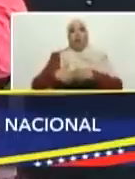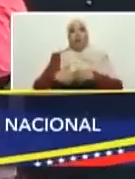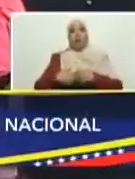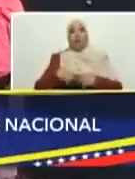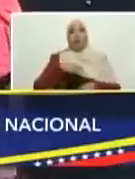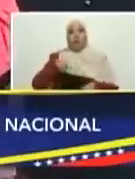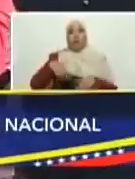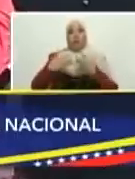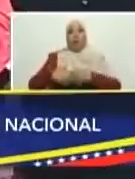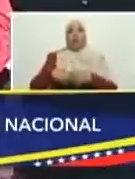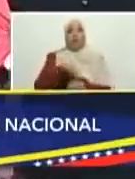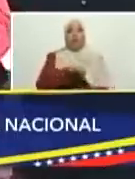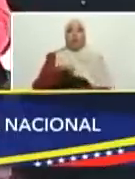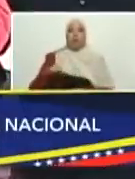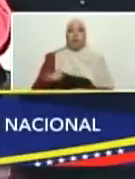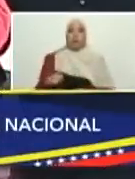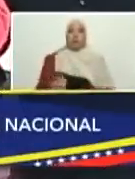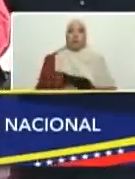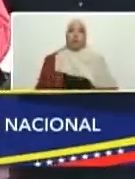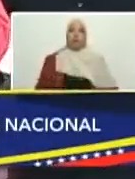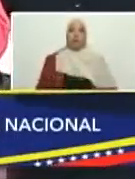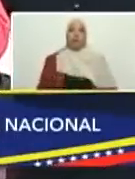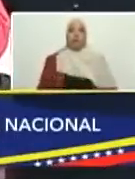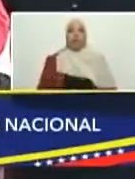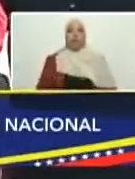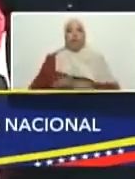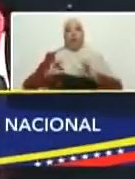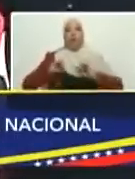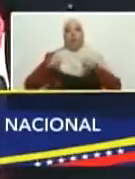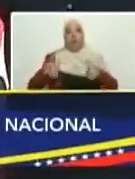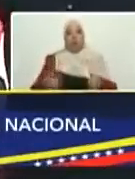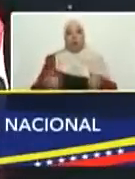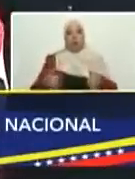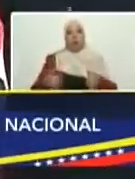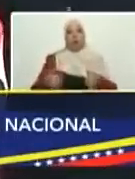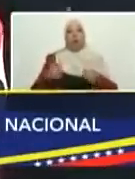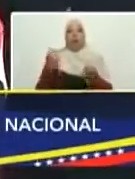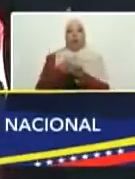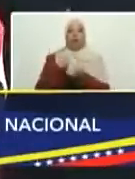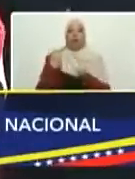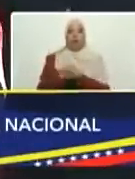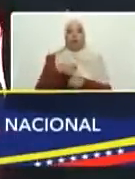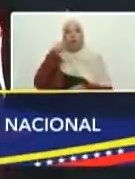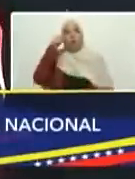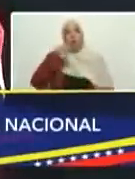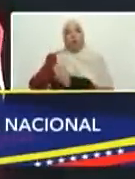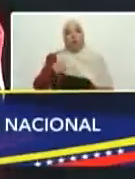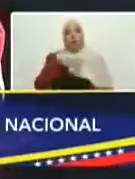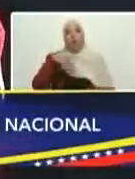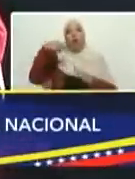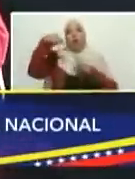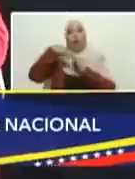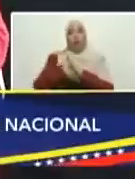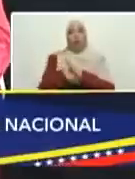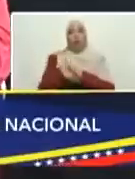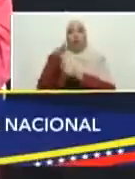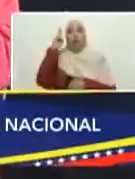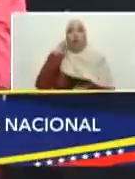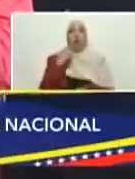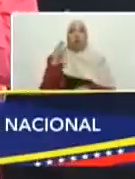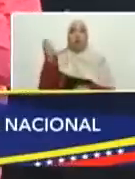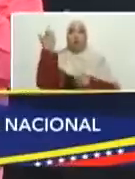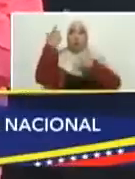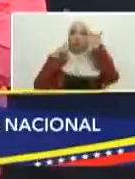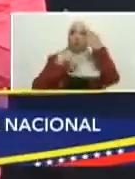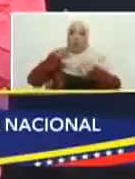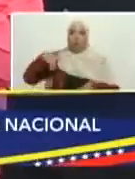las empresas privadas. Y nos hemos reinventado sobre la base de nuestras raíces profundas bolivarianas y